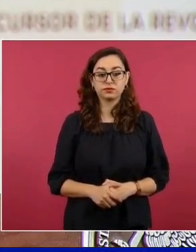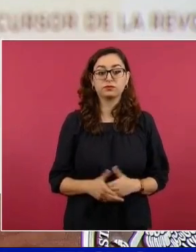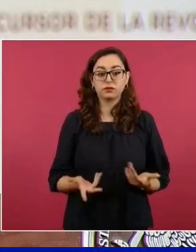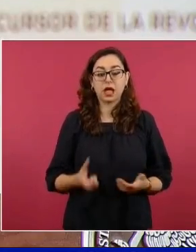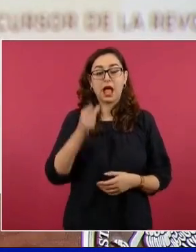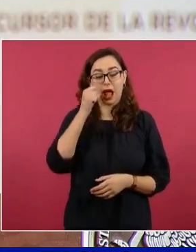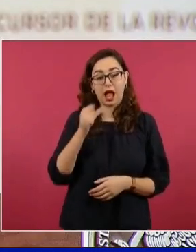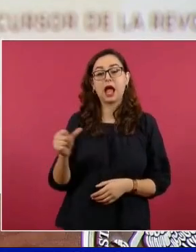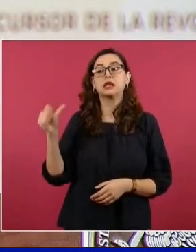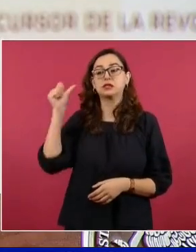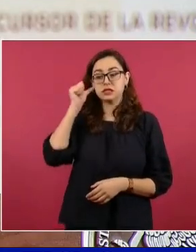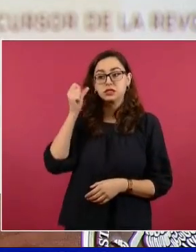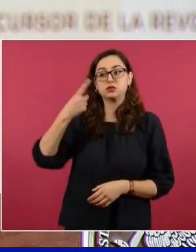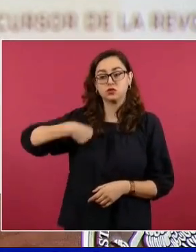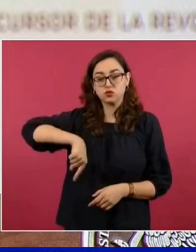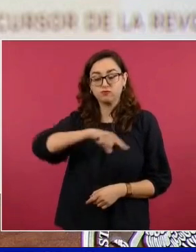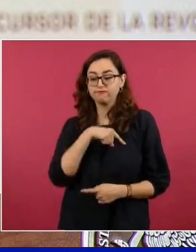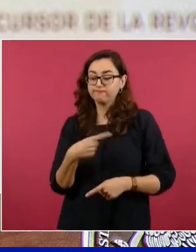logramos